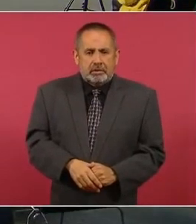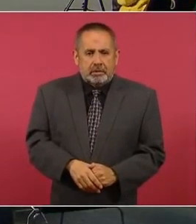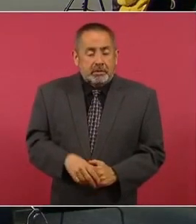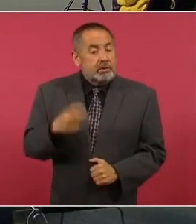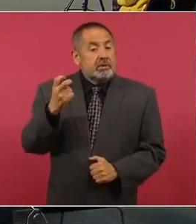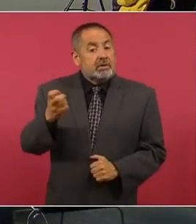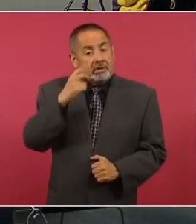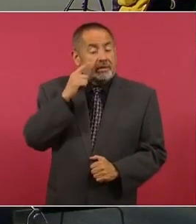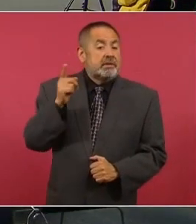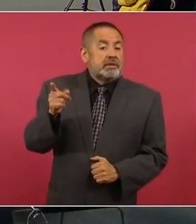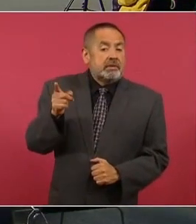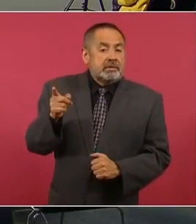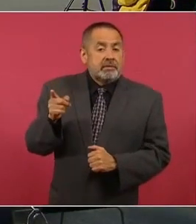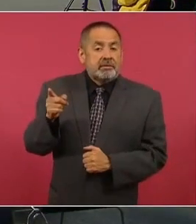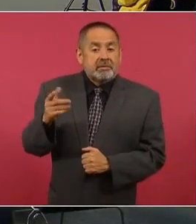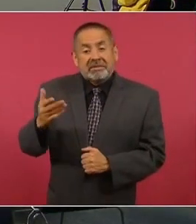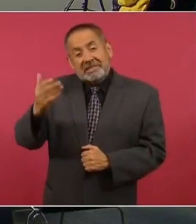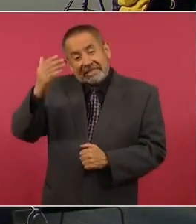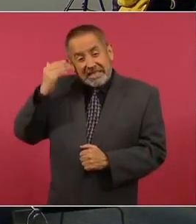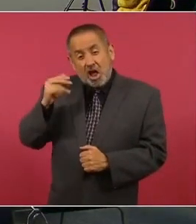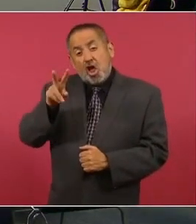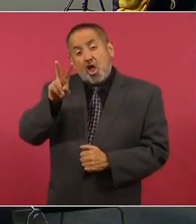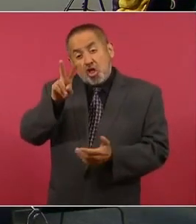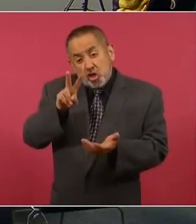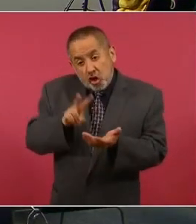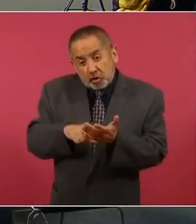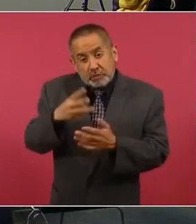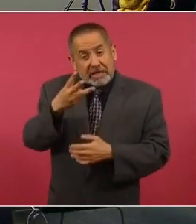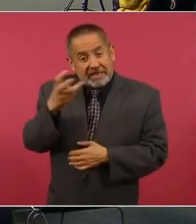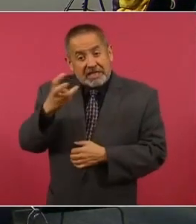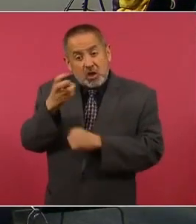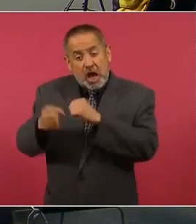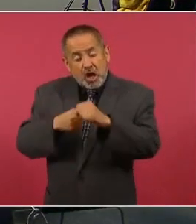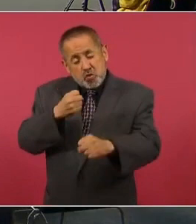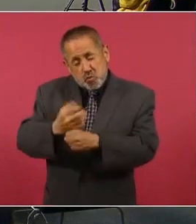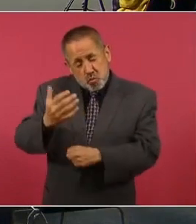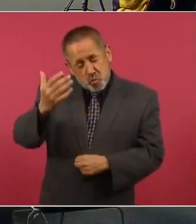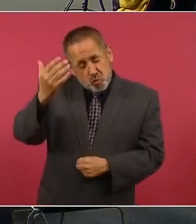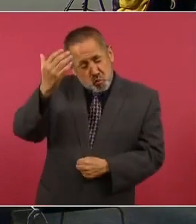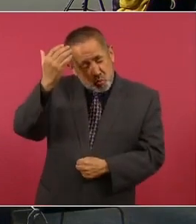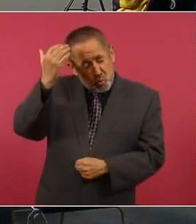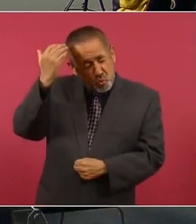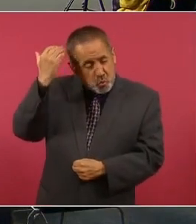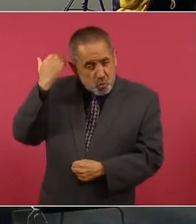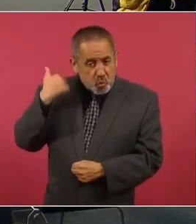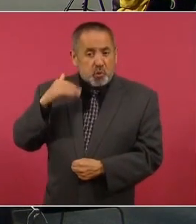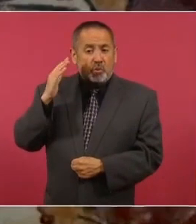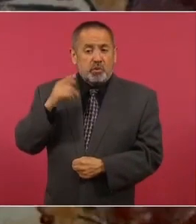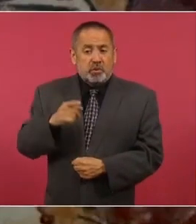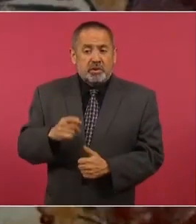Esto es de hace 2300 años.